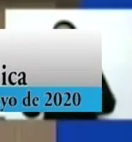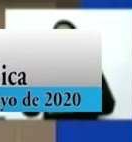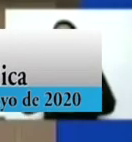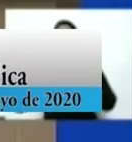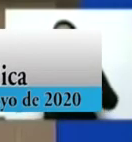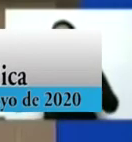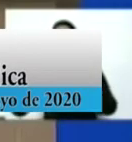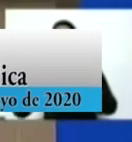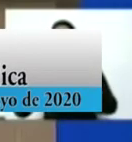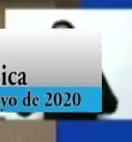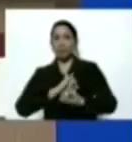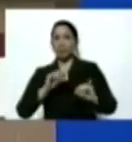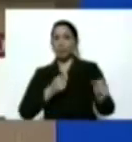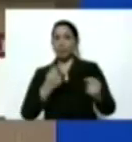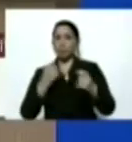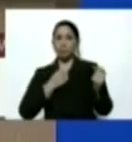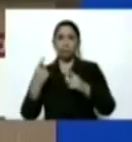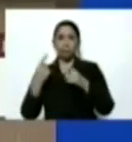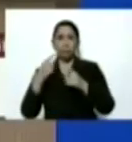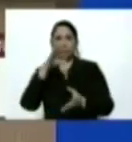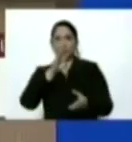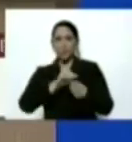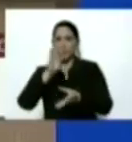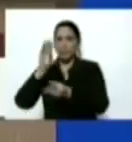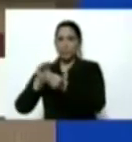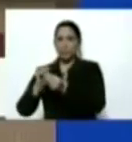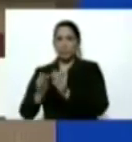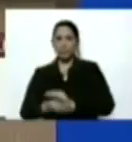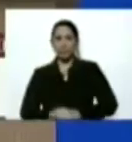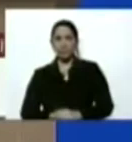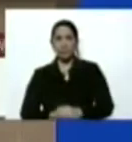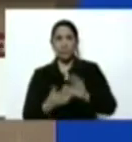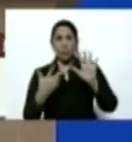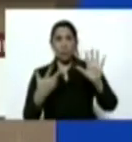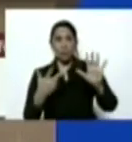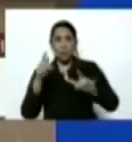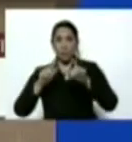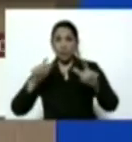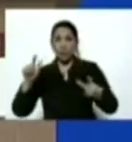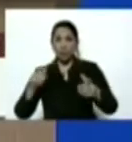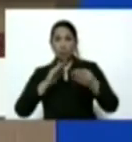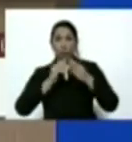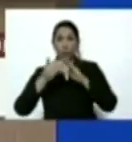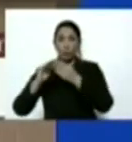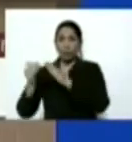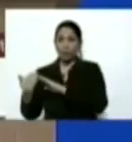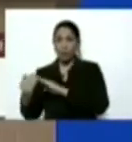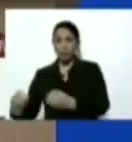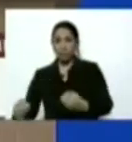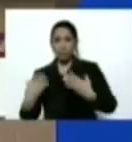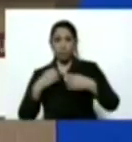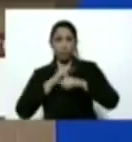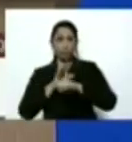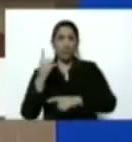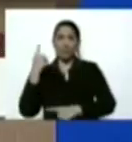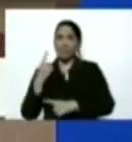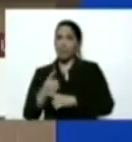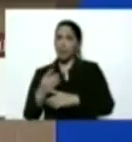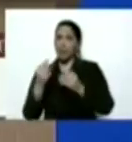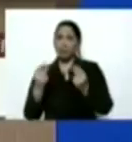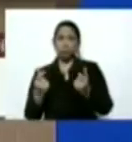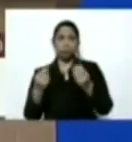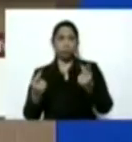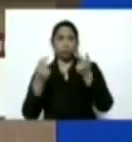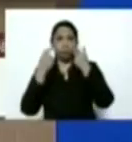casos importados, para hacer un resumen, 8 casos comunitarios. Por eso debemos estar muy